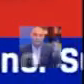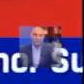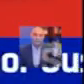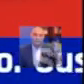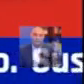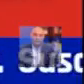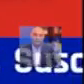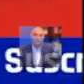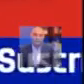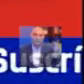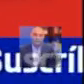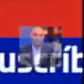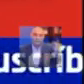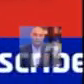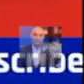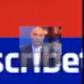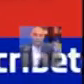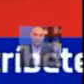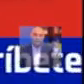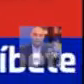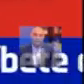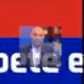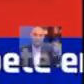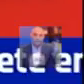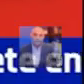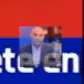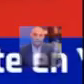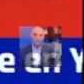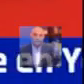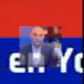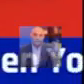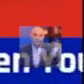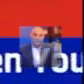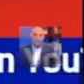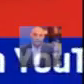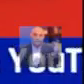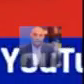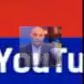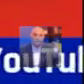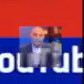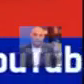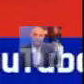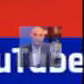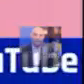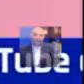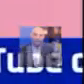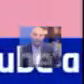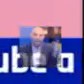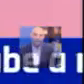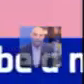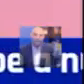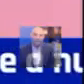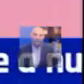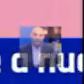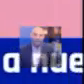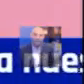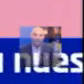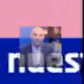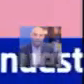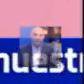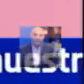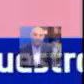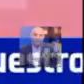Unidos y en México la versión Kindle y la versión de pasta blanda. Querido Vicente, ningún problema, aquí estamos a la orden, que para eso somos